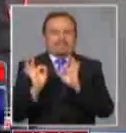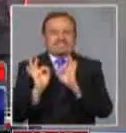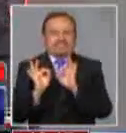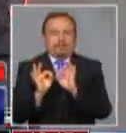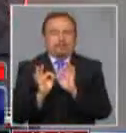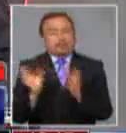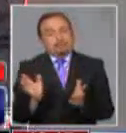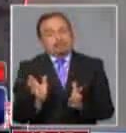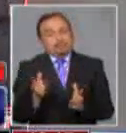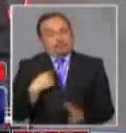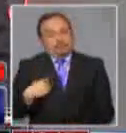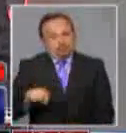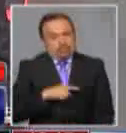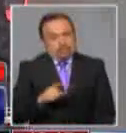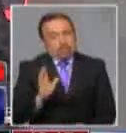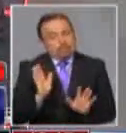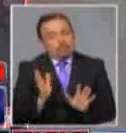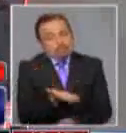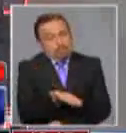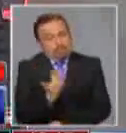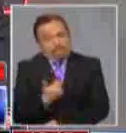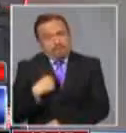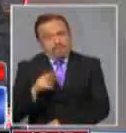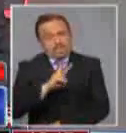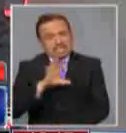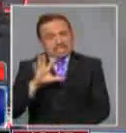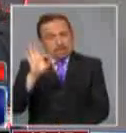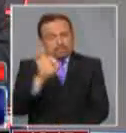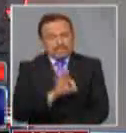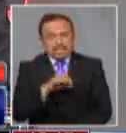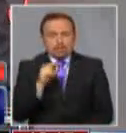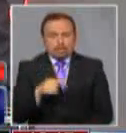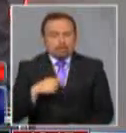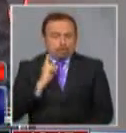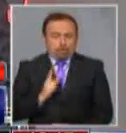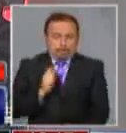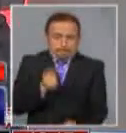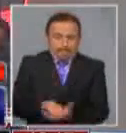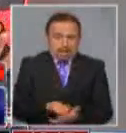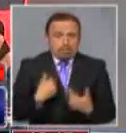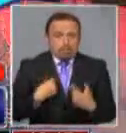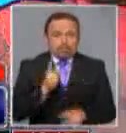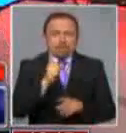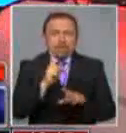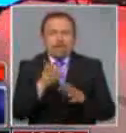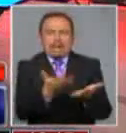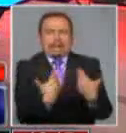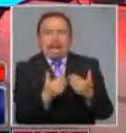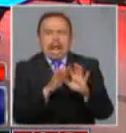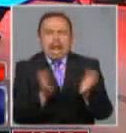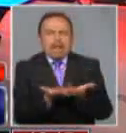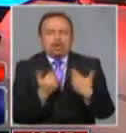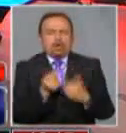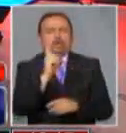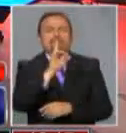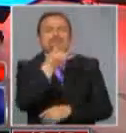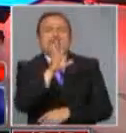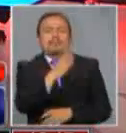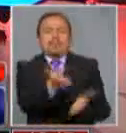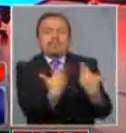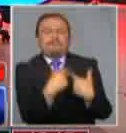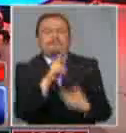decimos sabe qué devuélvame el 25% de lo que yo pago no le estoy pidiendo que me regale nada devuélvame el